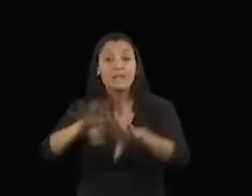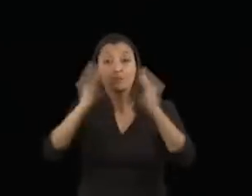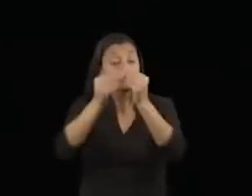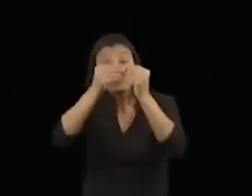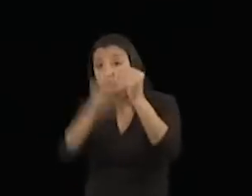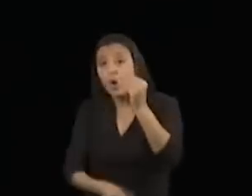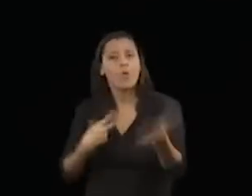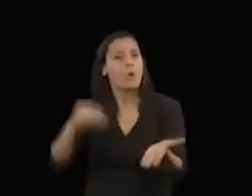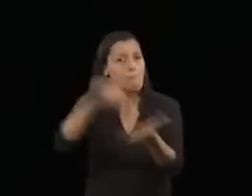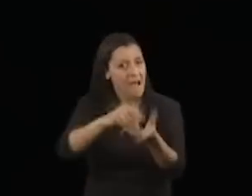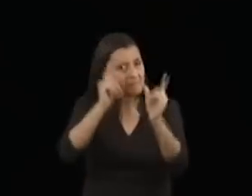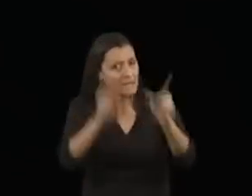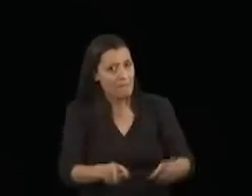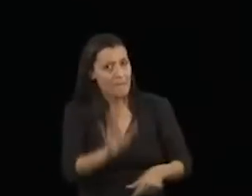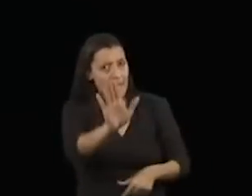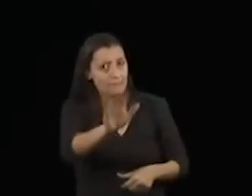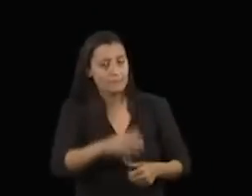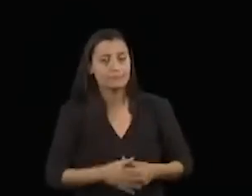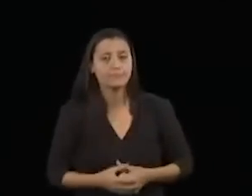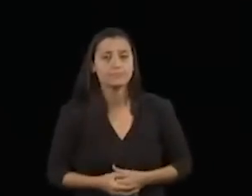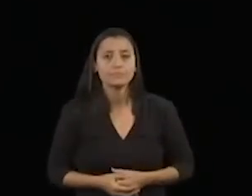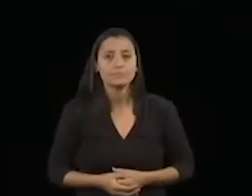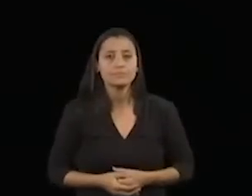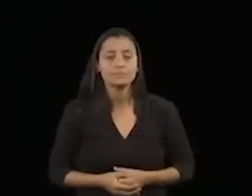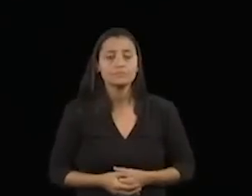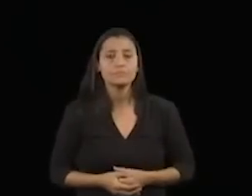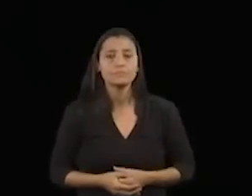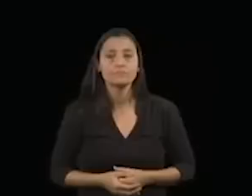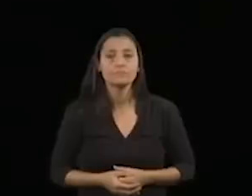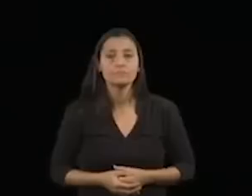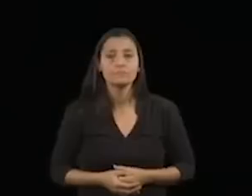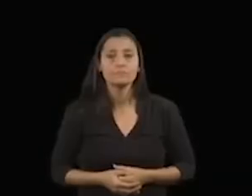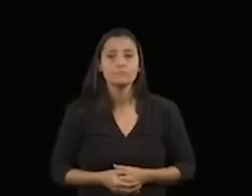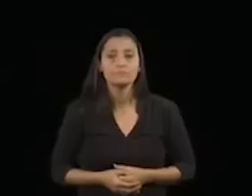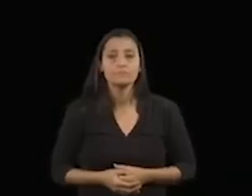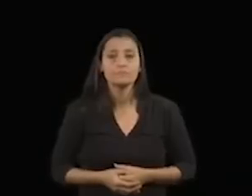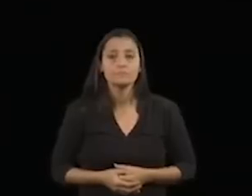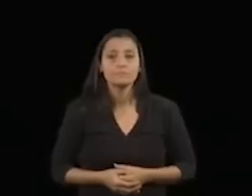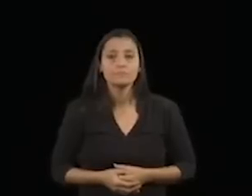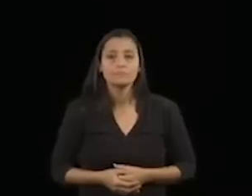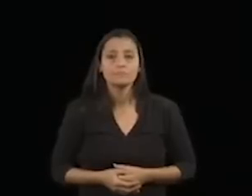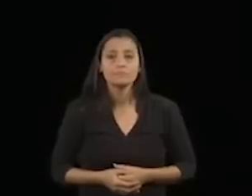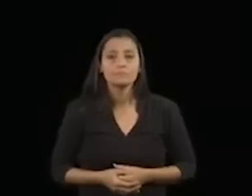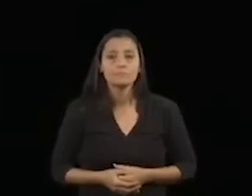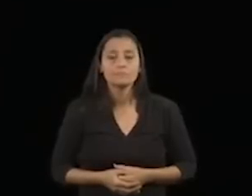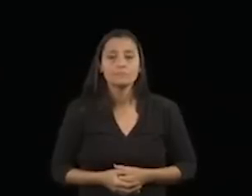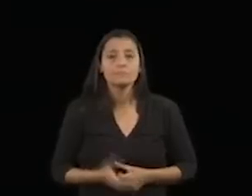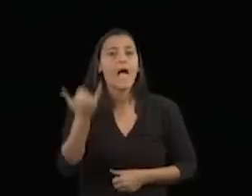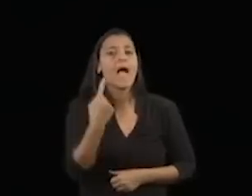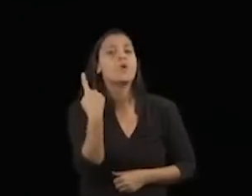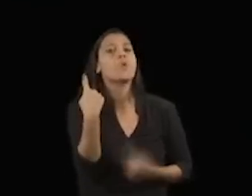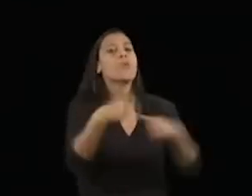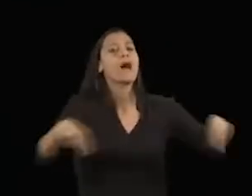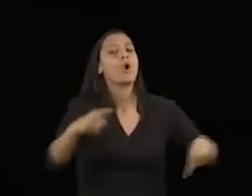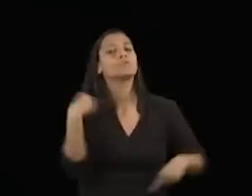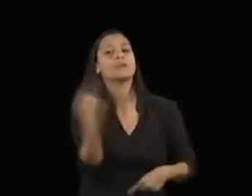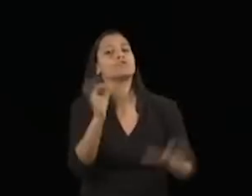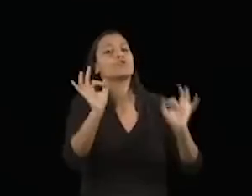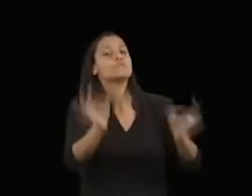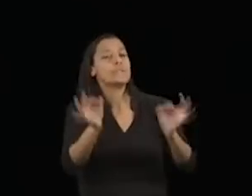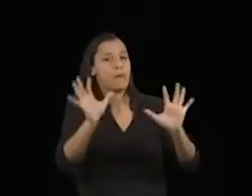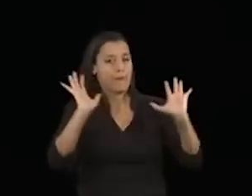eso, sino que para darle, una de las cosas que nosotros sabíamos era